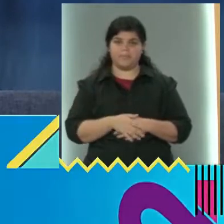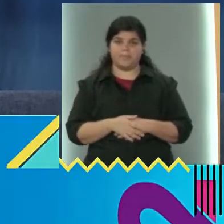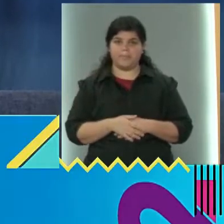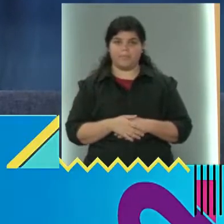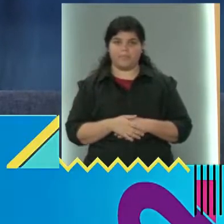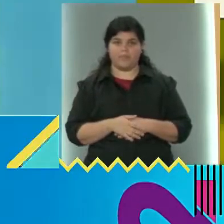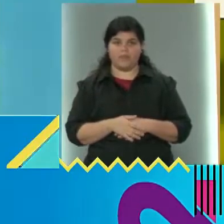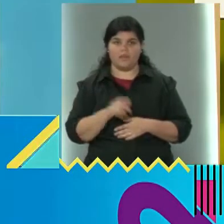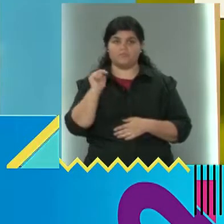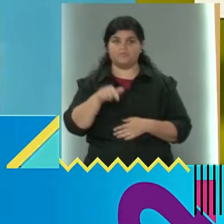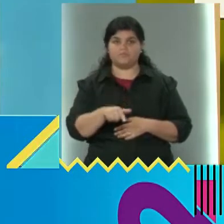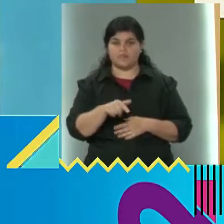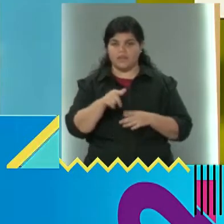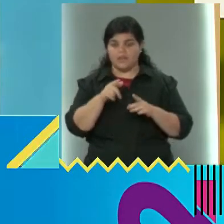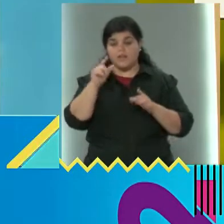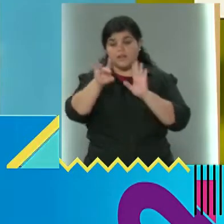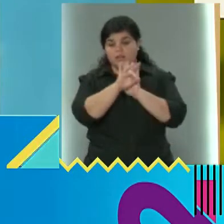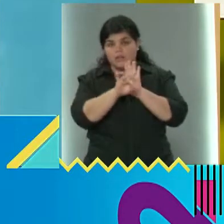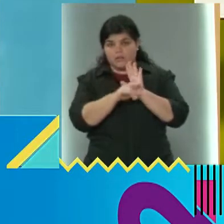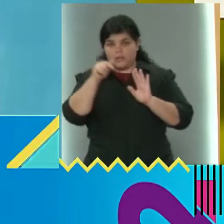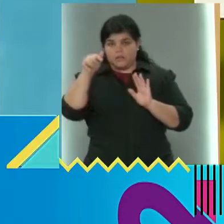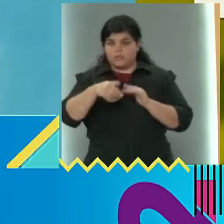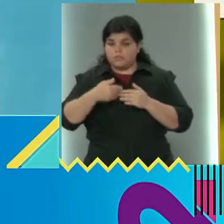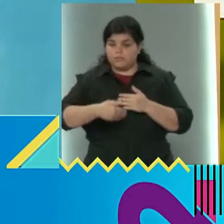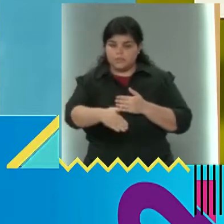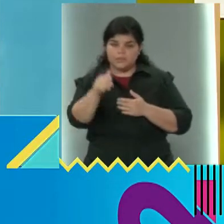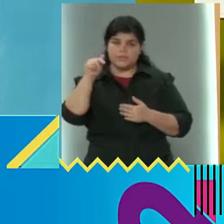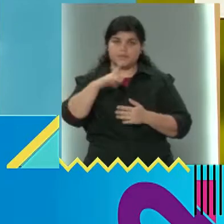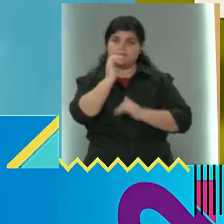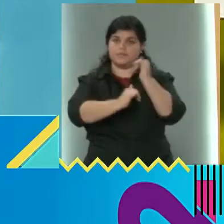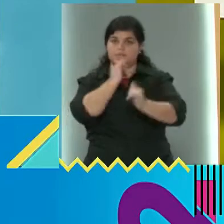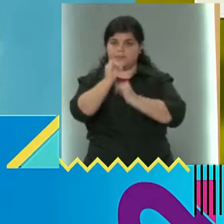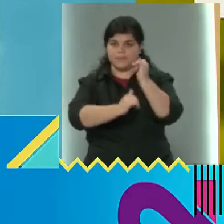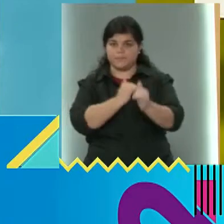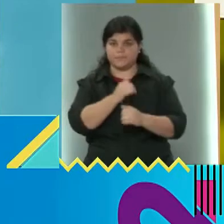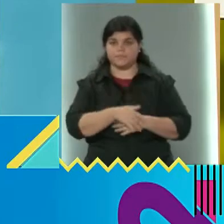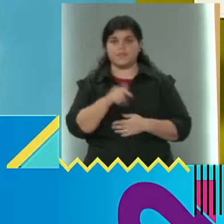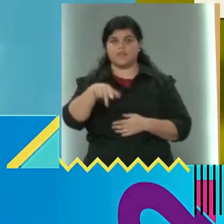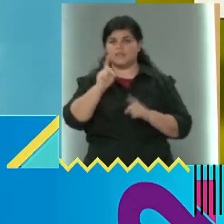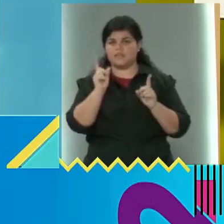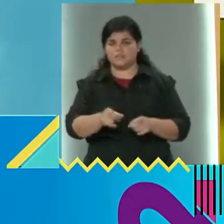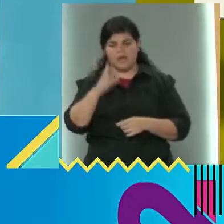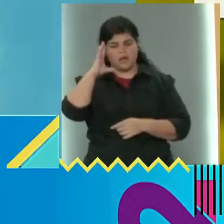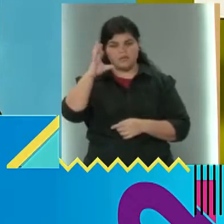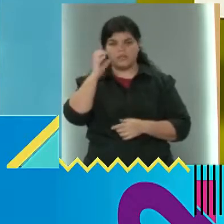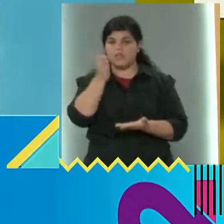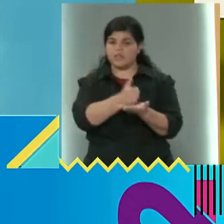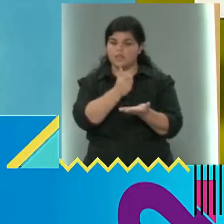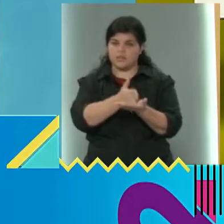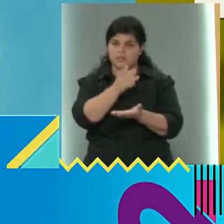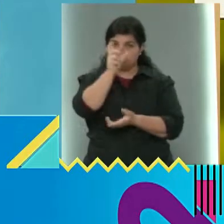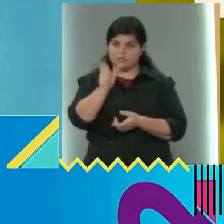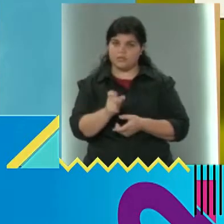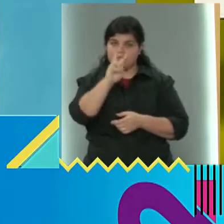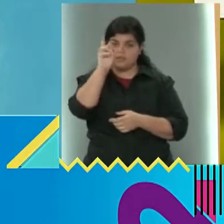www.universidad.com.ar. Bien, vamos a ir por supuesto a estos datos que decíamos, pero antes, quedándonos un poquito en esto del derecho, voy a presentar a